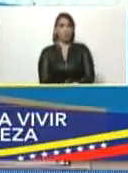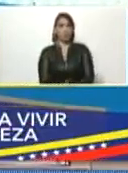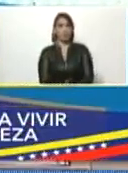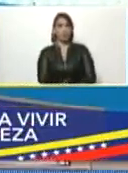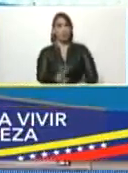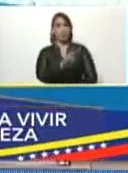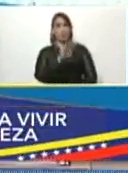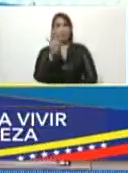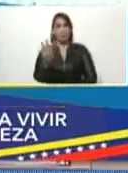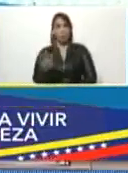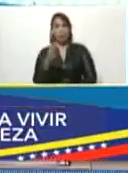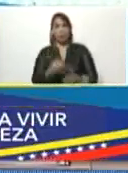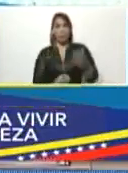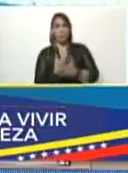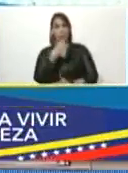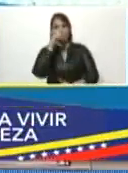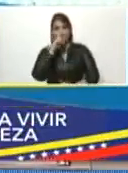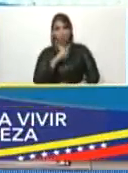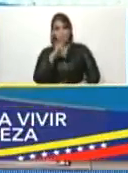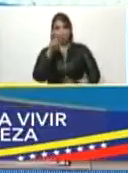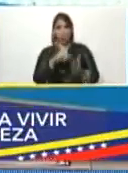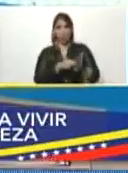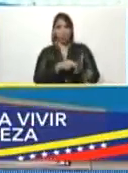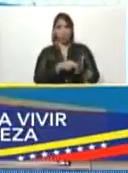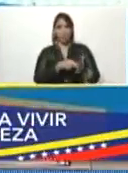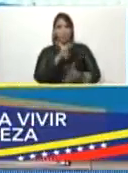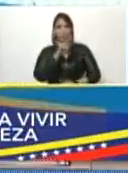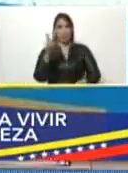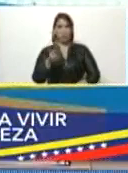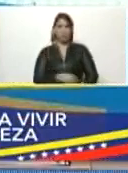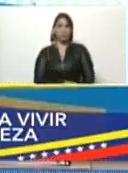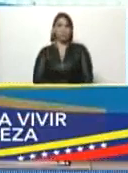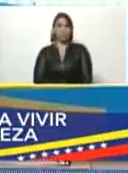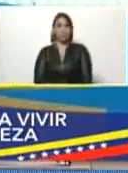24 de mayo del año 2022.